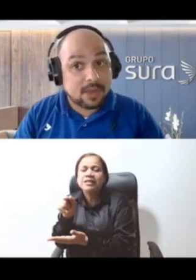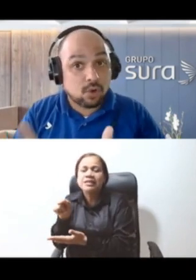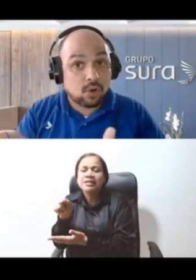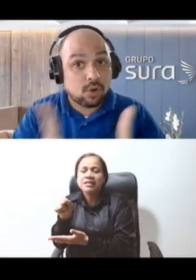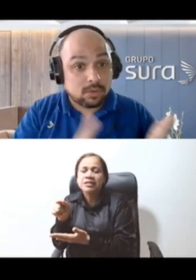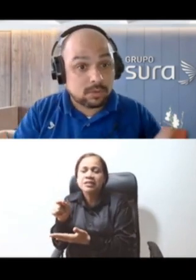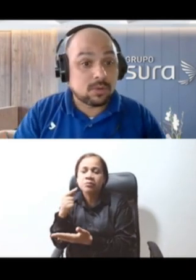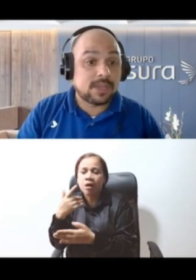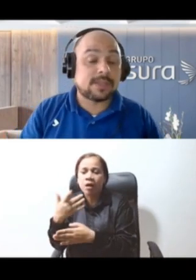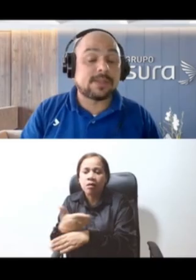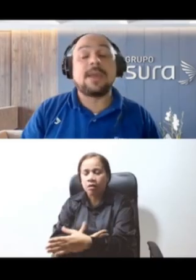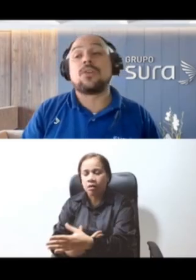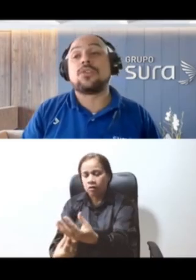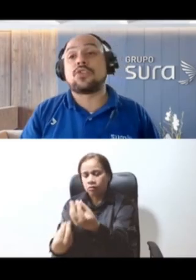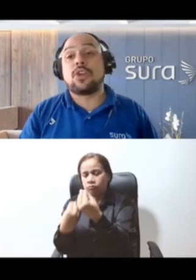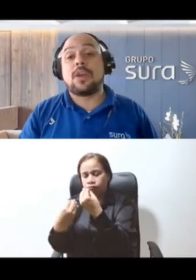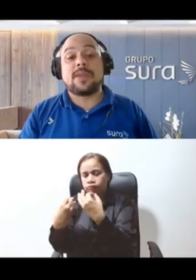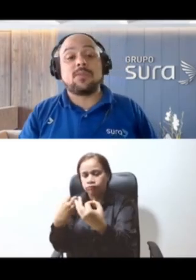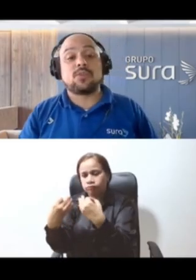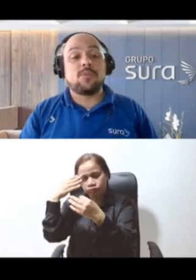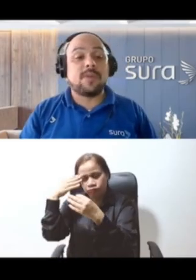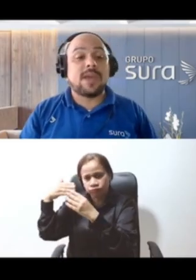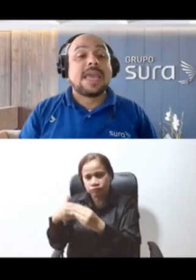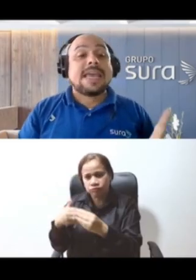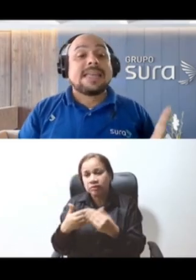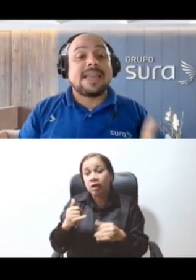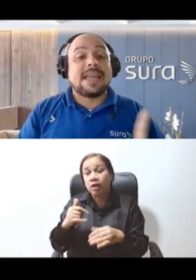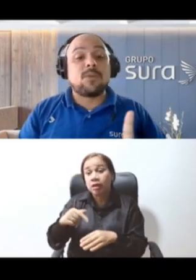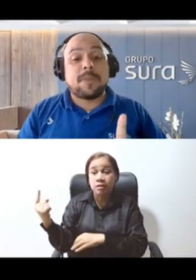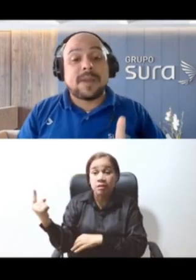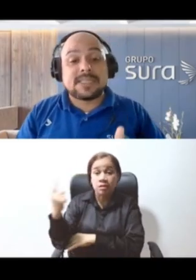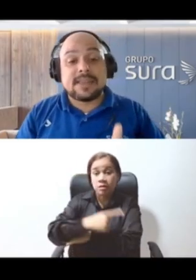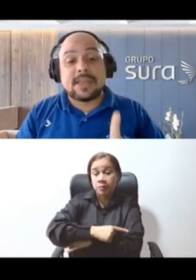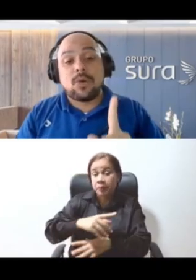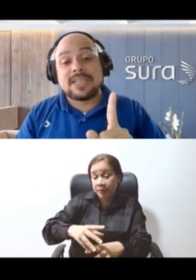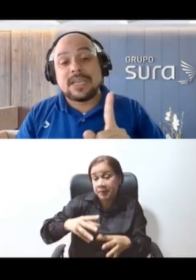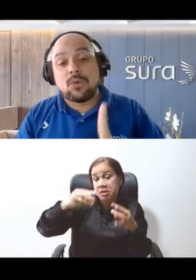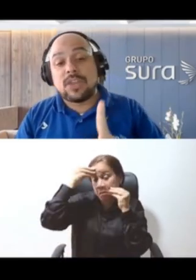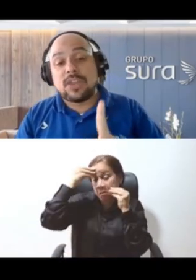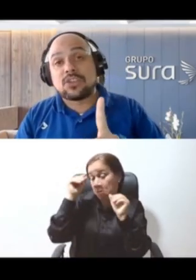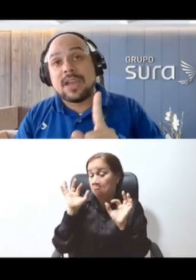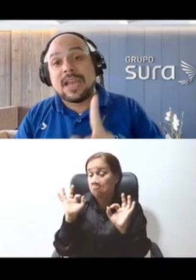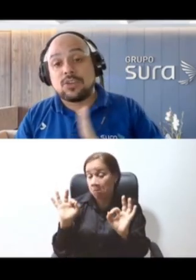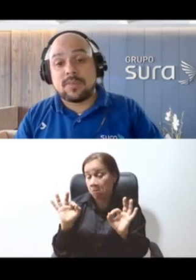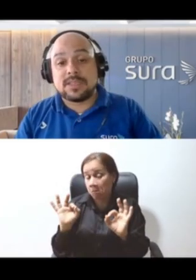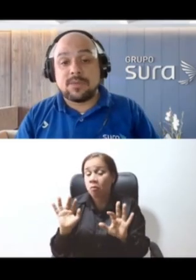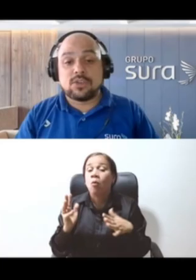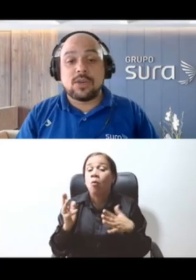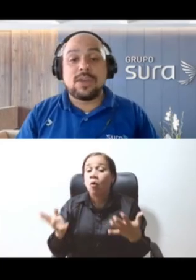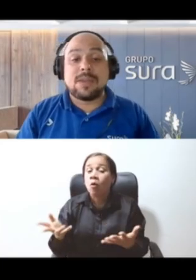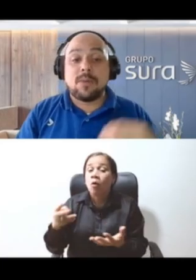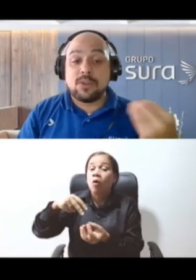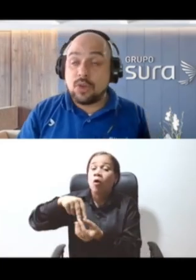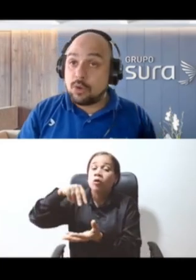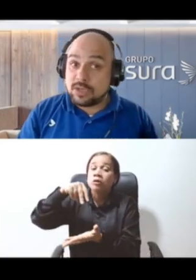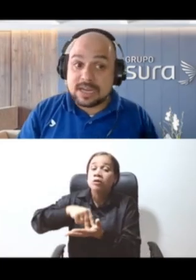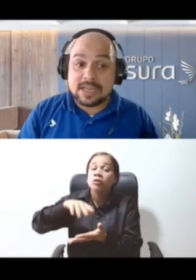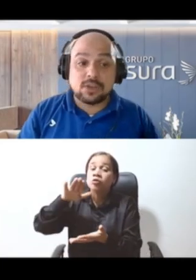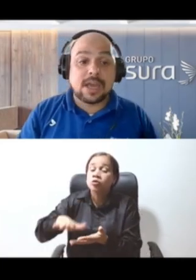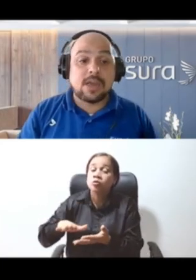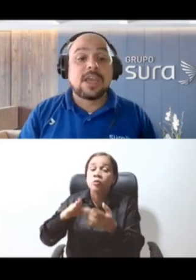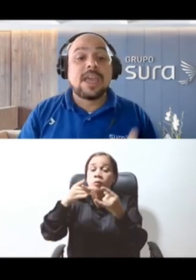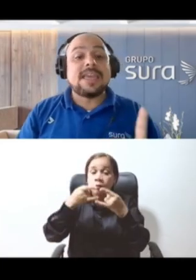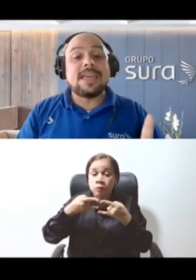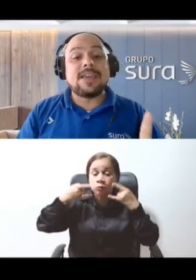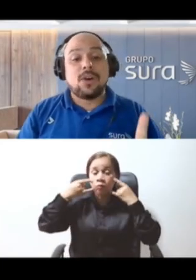estamos entrenados, ojo, con ese contexto que lo aprendimos hoy muy bien, tener muy presente lo que es el contexto de las normas de bioseguridad al momento de